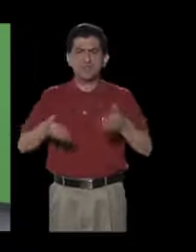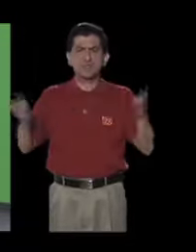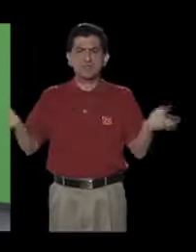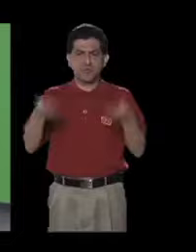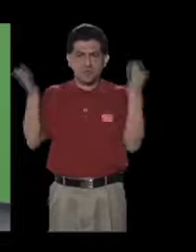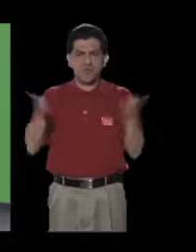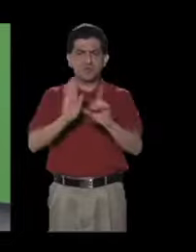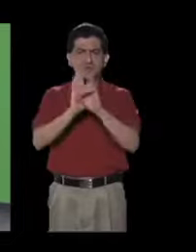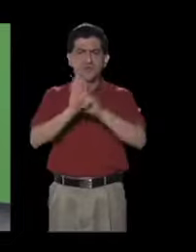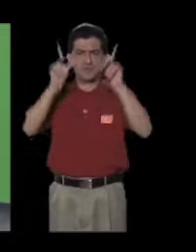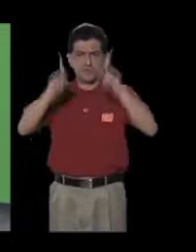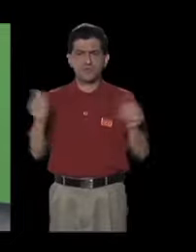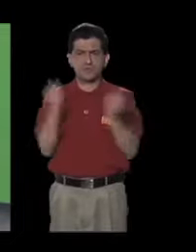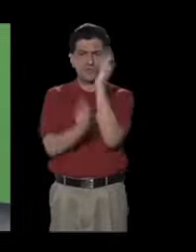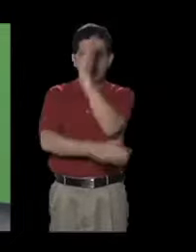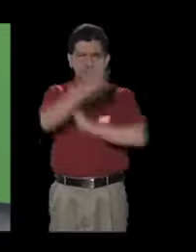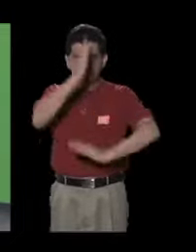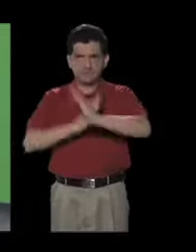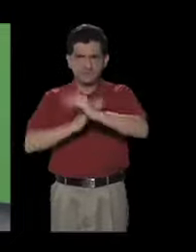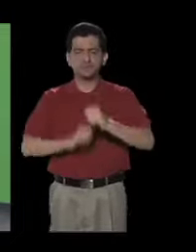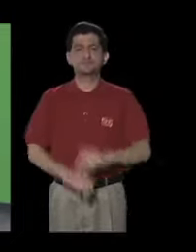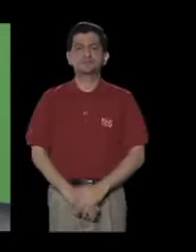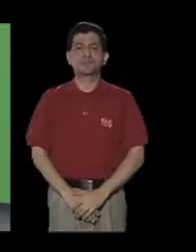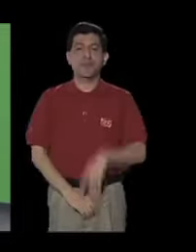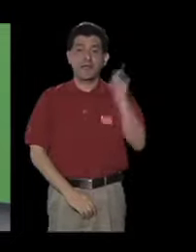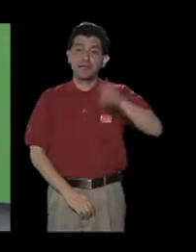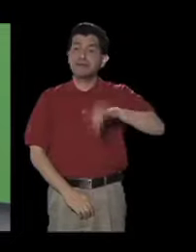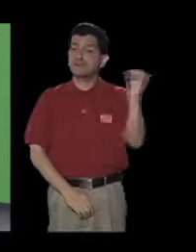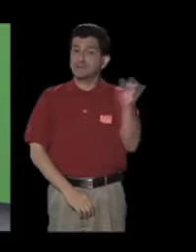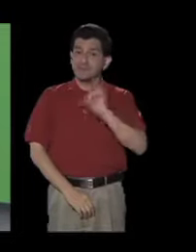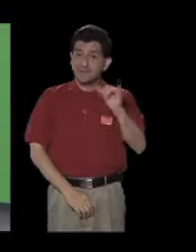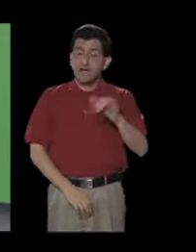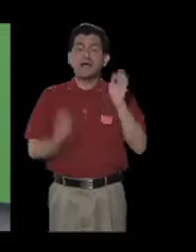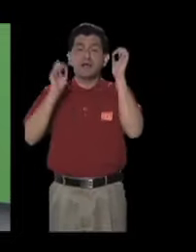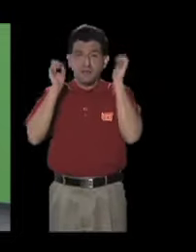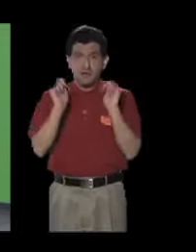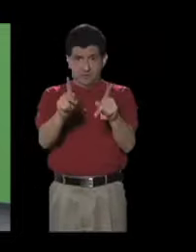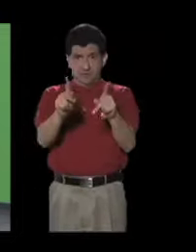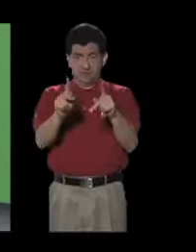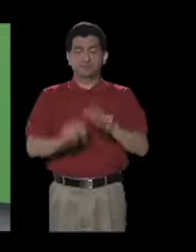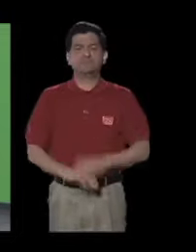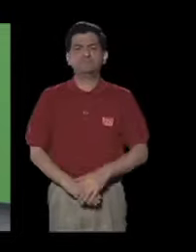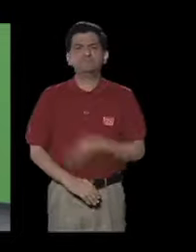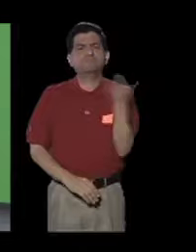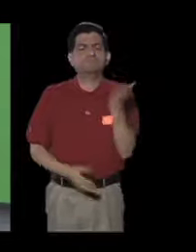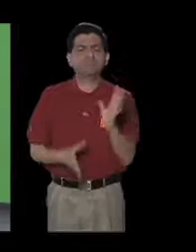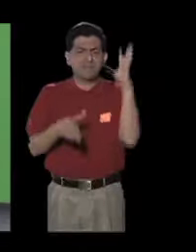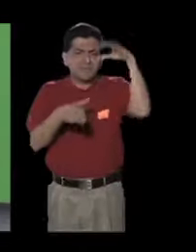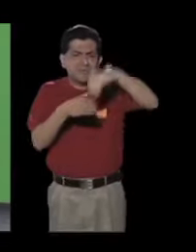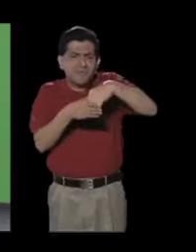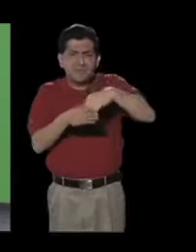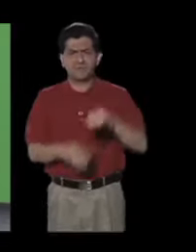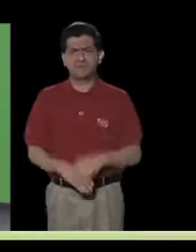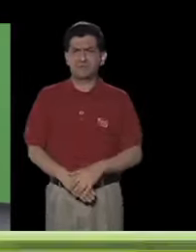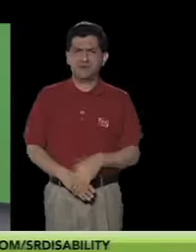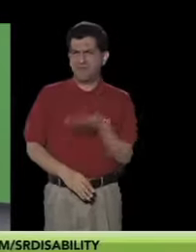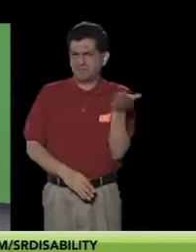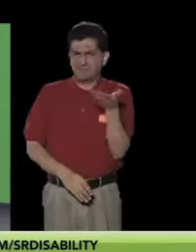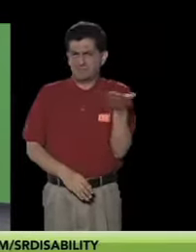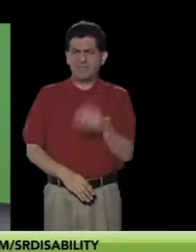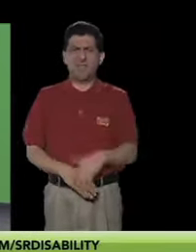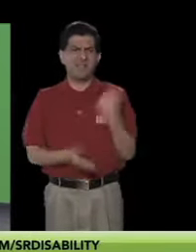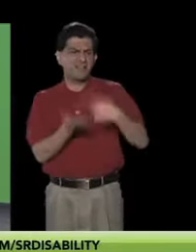atención y los servicios y la promoción de los derechos de las personas con discapacidad. Tiene que haber también posibilidades de involucrarse